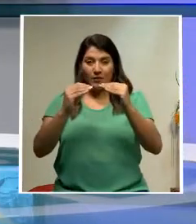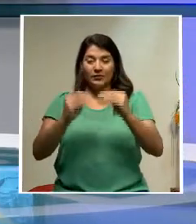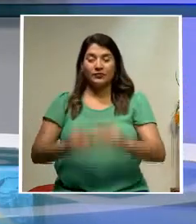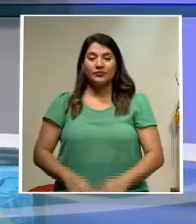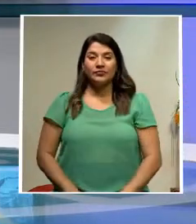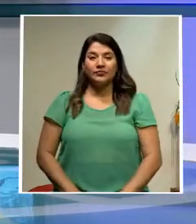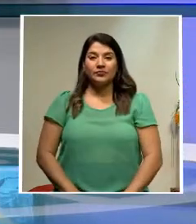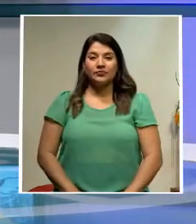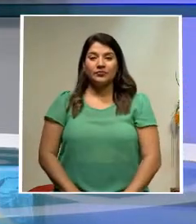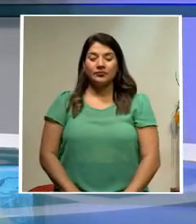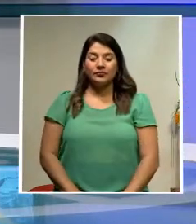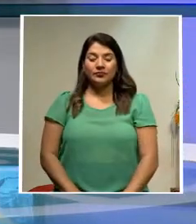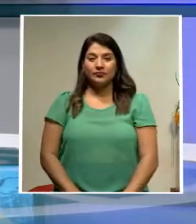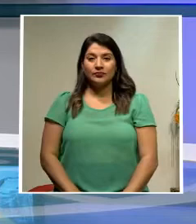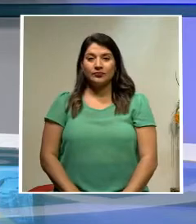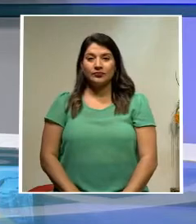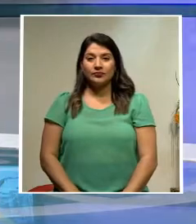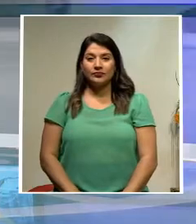información.